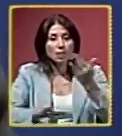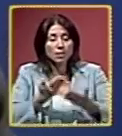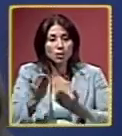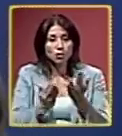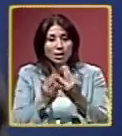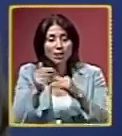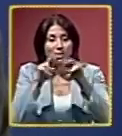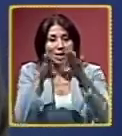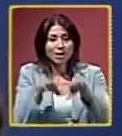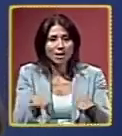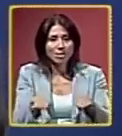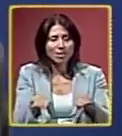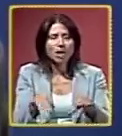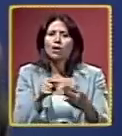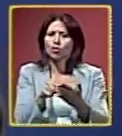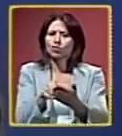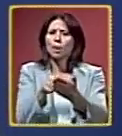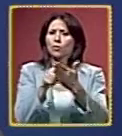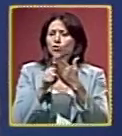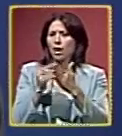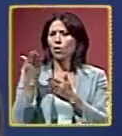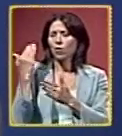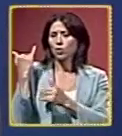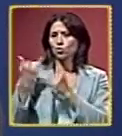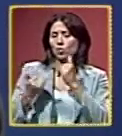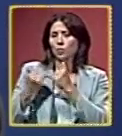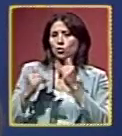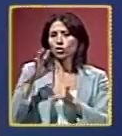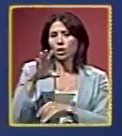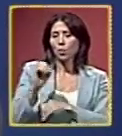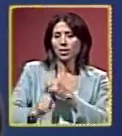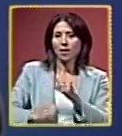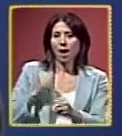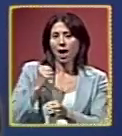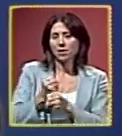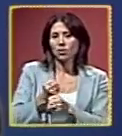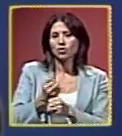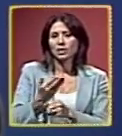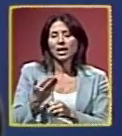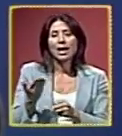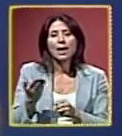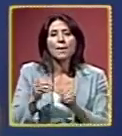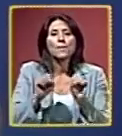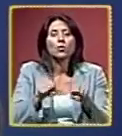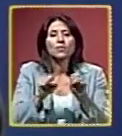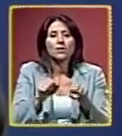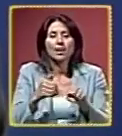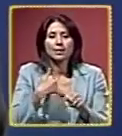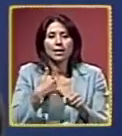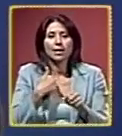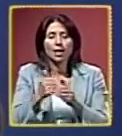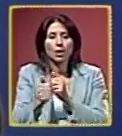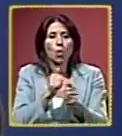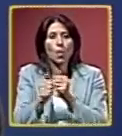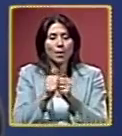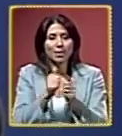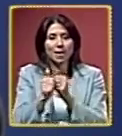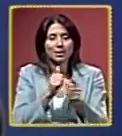nos ha mostrado en los últimos 50 años las posibilidades de tener competencia en el campo de